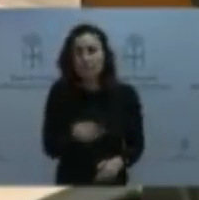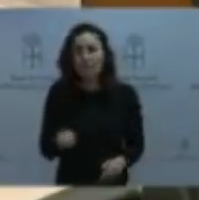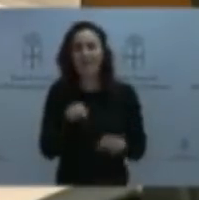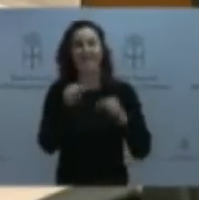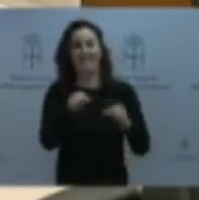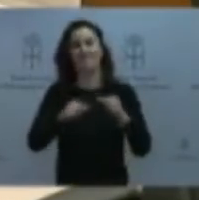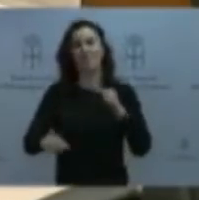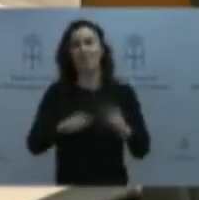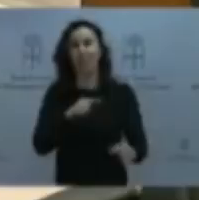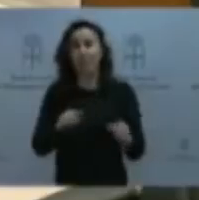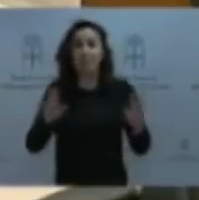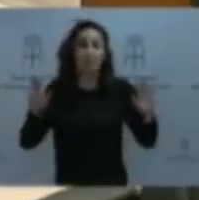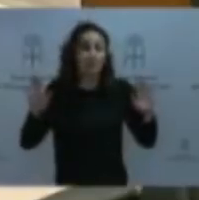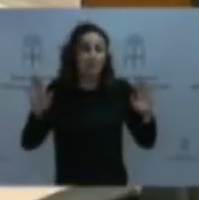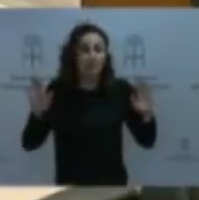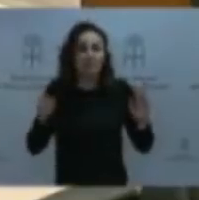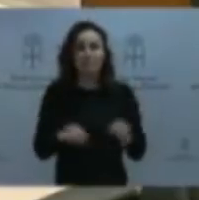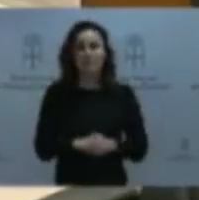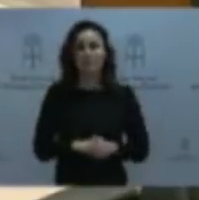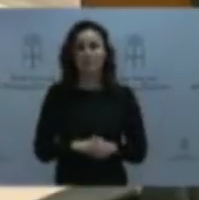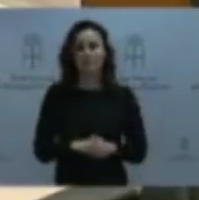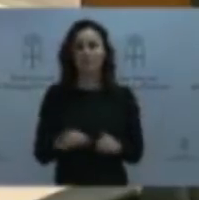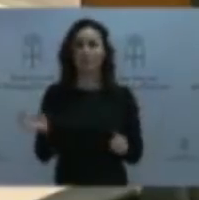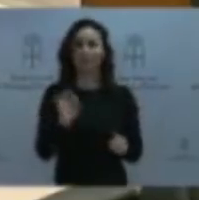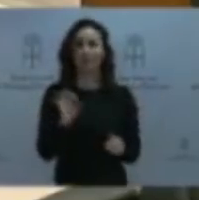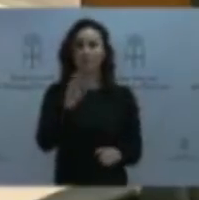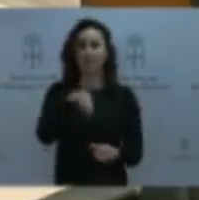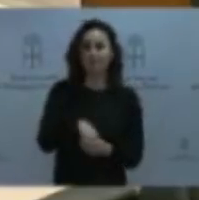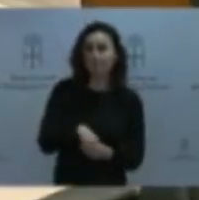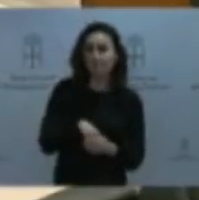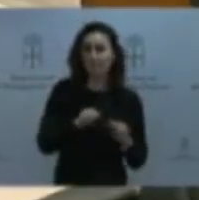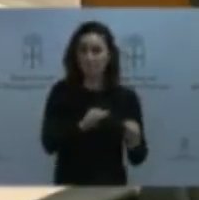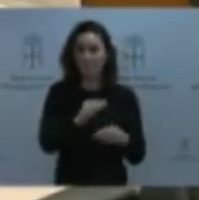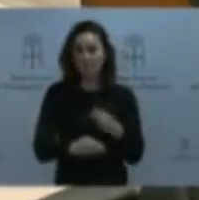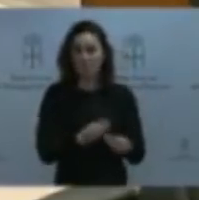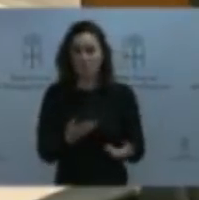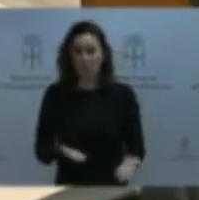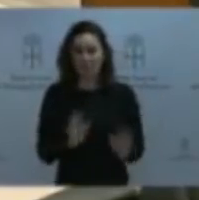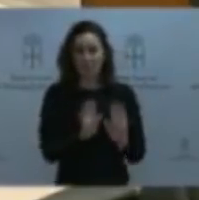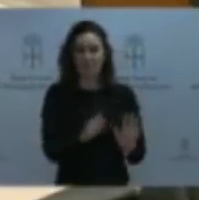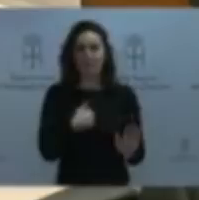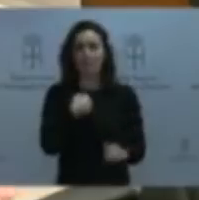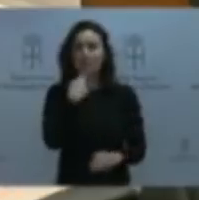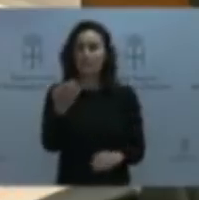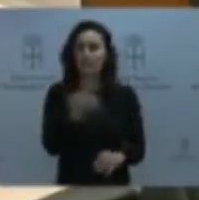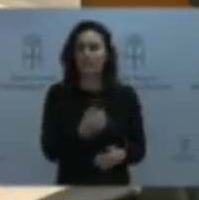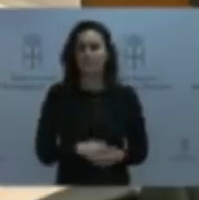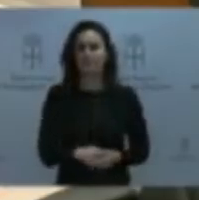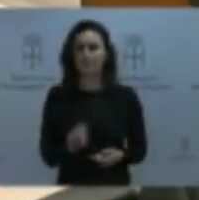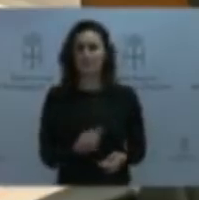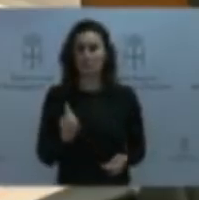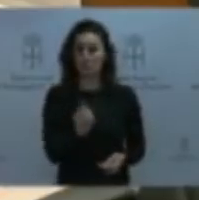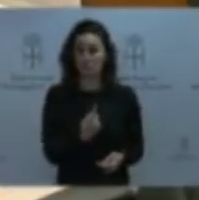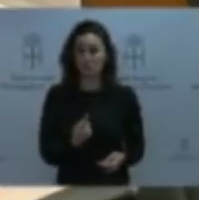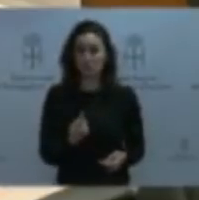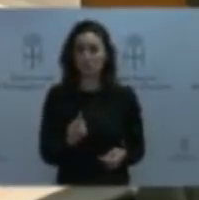acometen o las decisiones que implementan, pero lo que sí le puedo decir es que nosotros habíamos tratado de mejorar en los